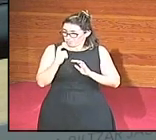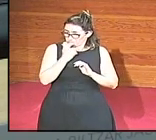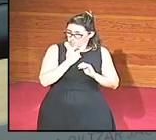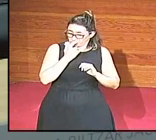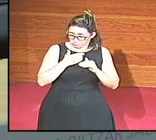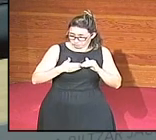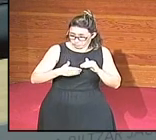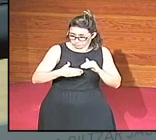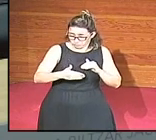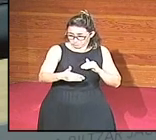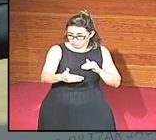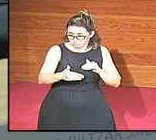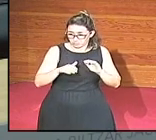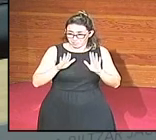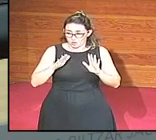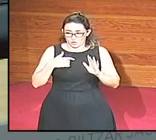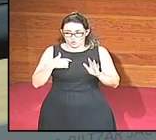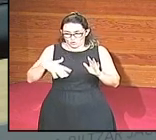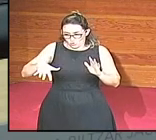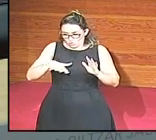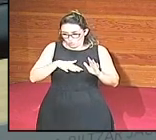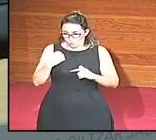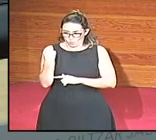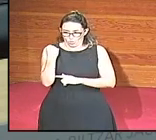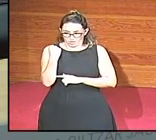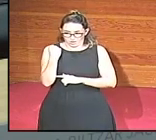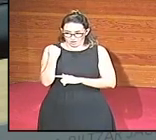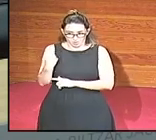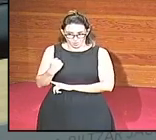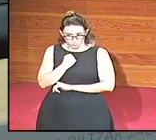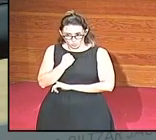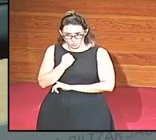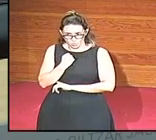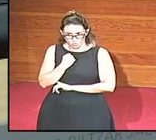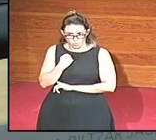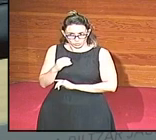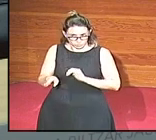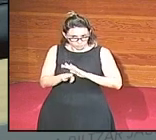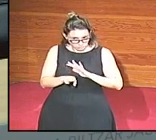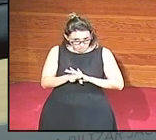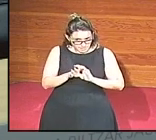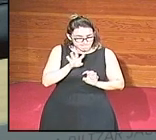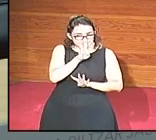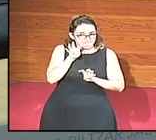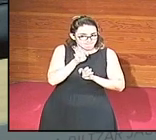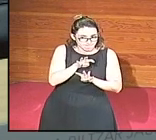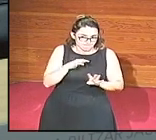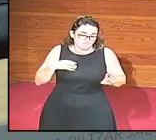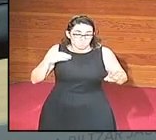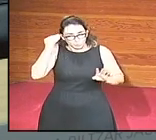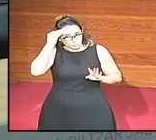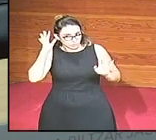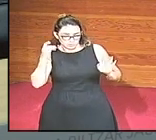al nicho que te mantiene en el poder, no lo sé. Y en un momento dado, pues me imagino que los buriatos, los no sé qué, los no sé